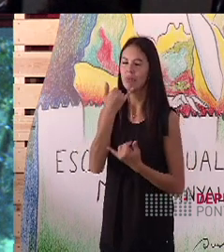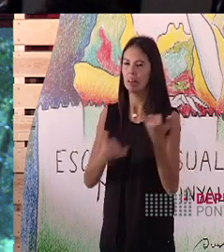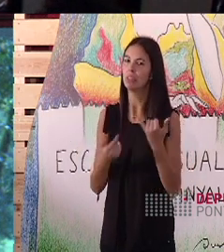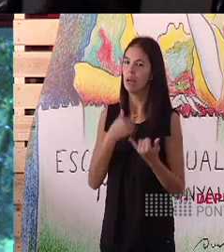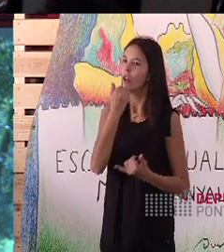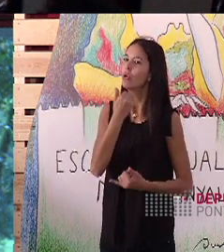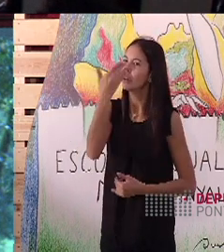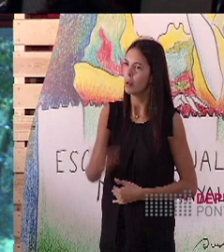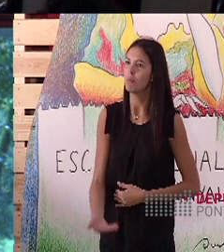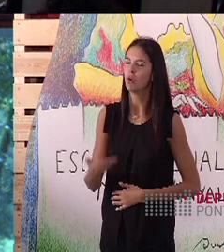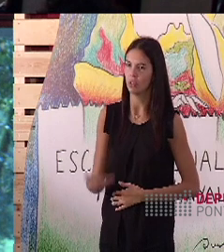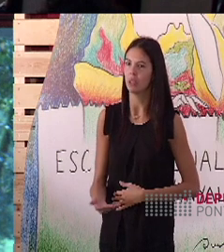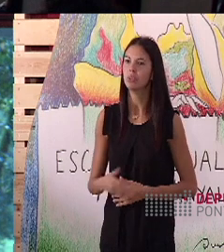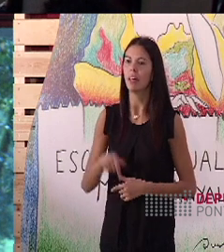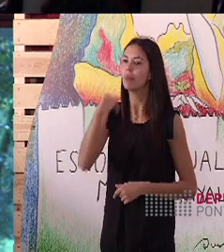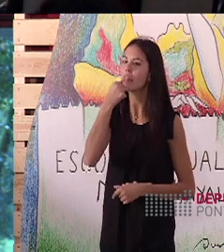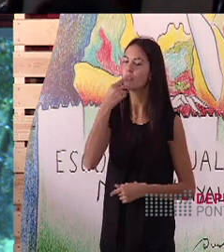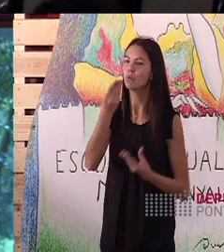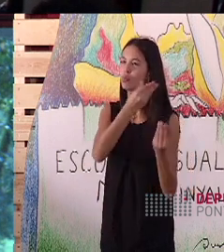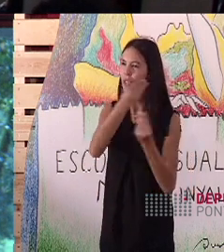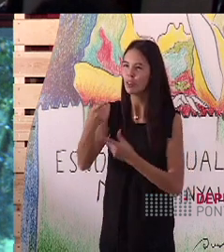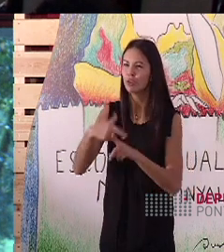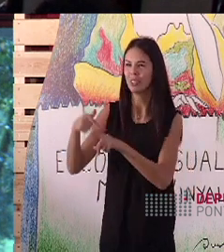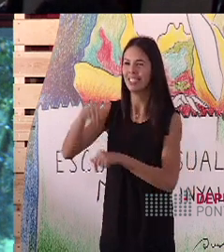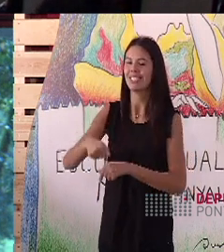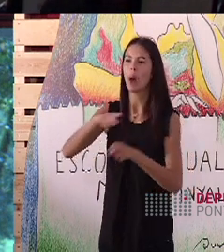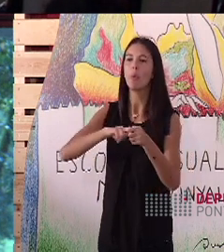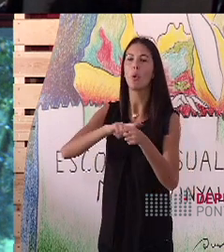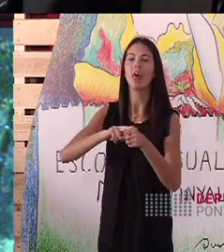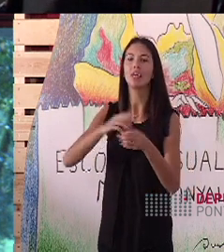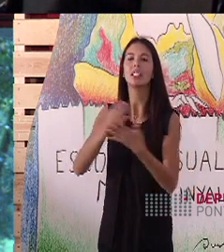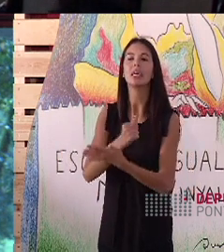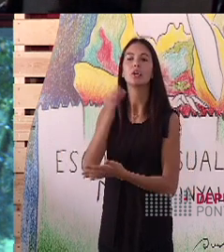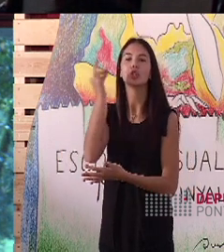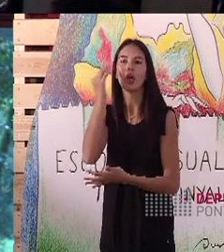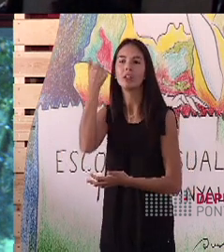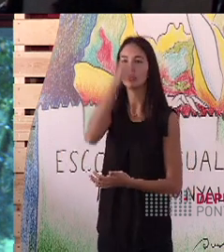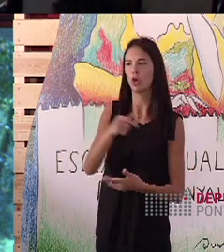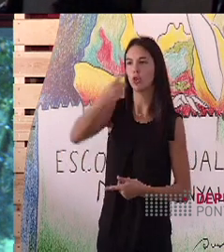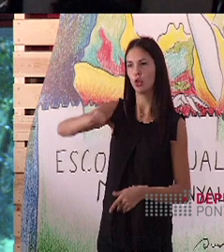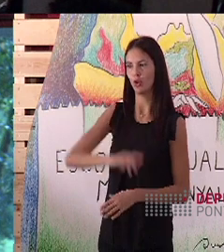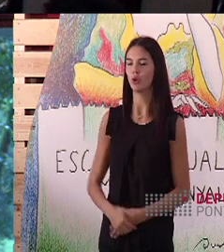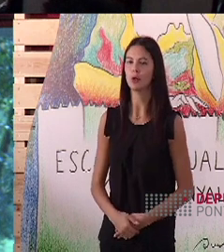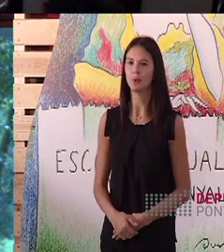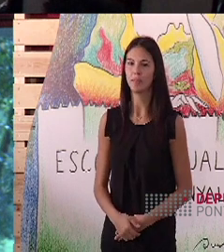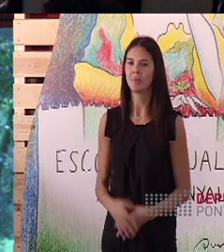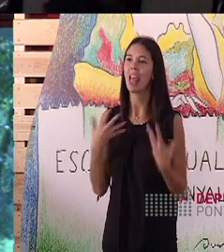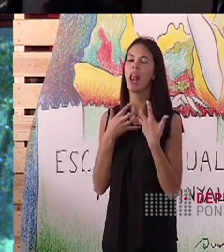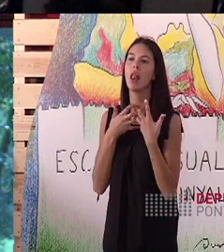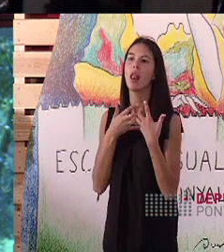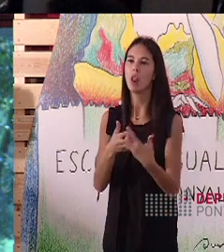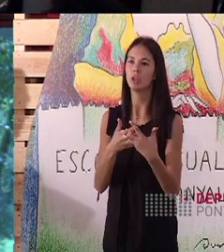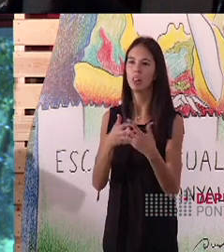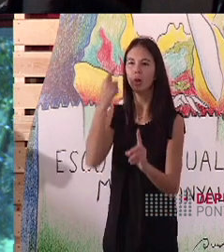ben desta provincia e fala moi ben de todas e de todos nós. A loita